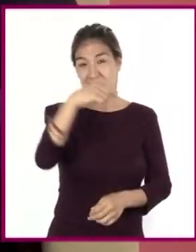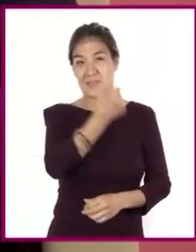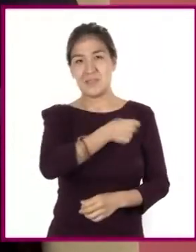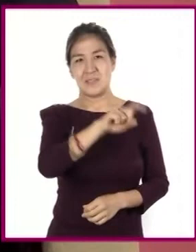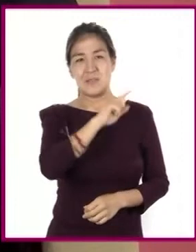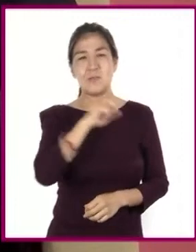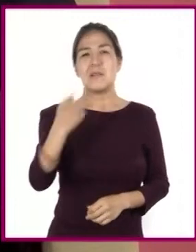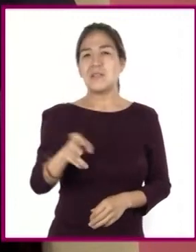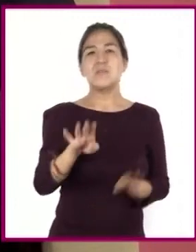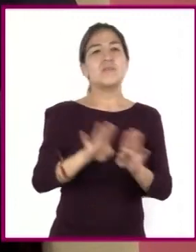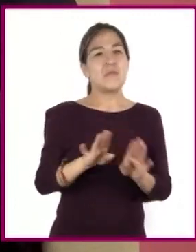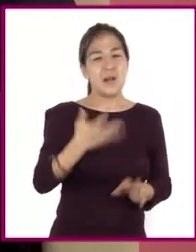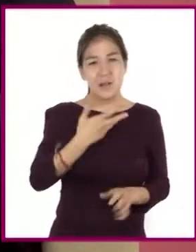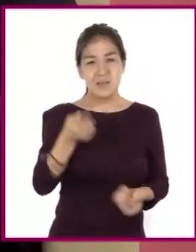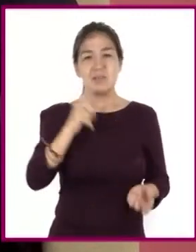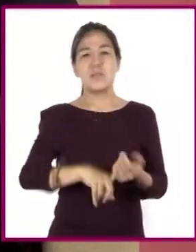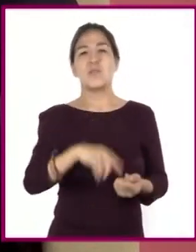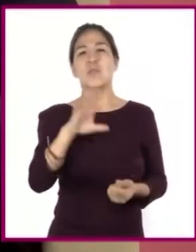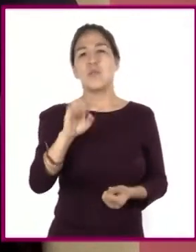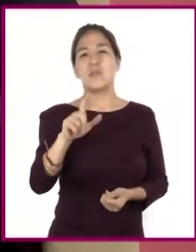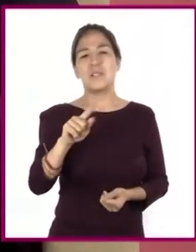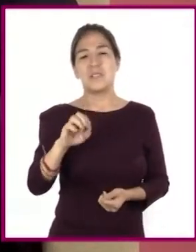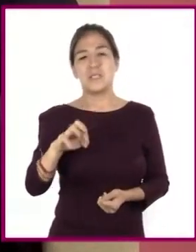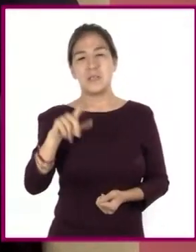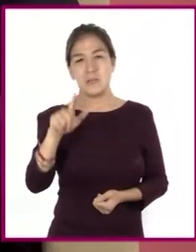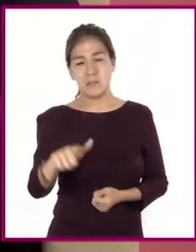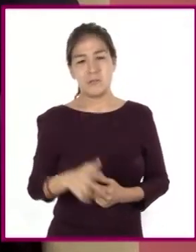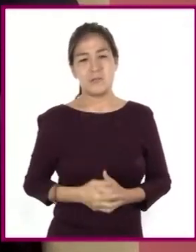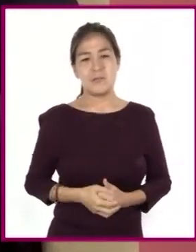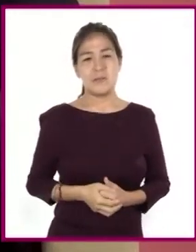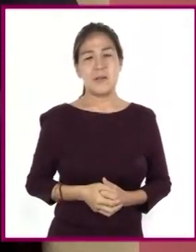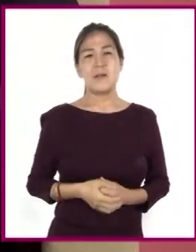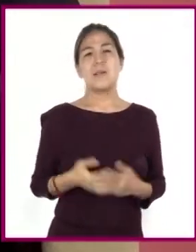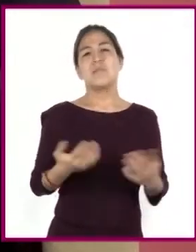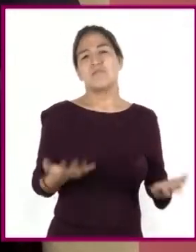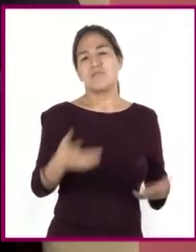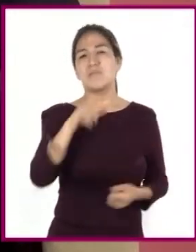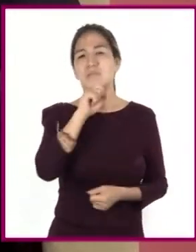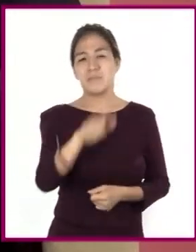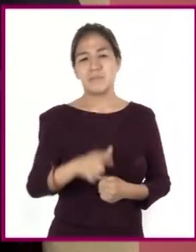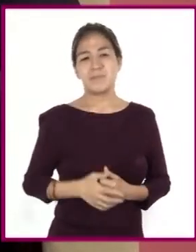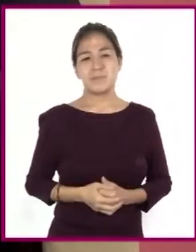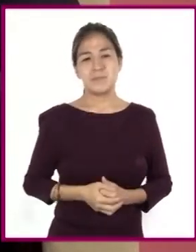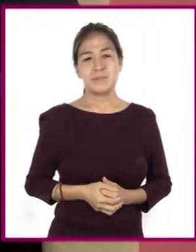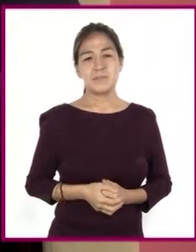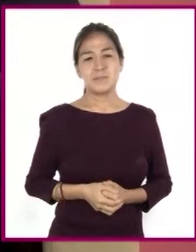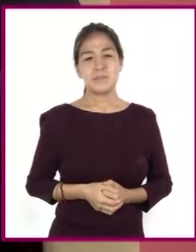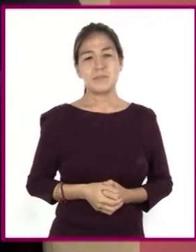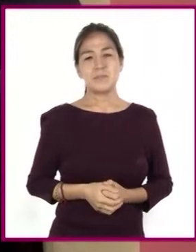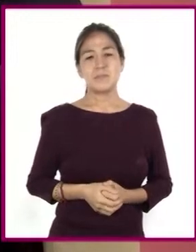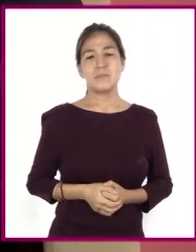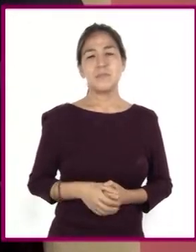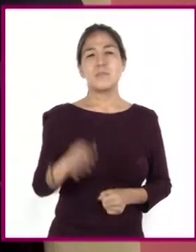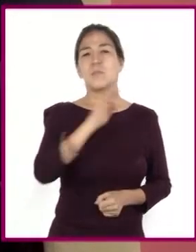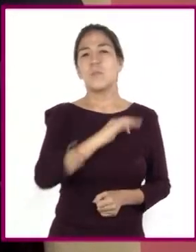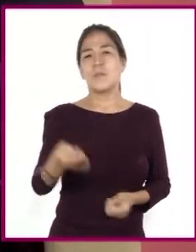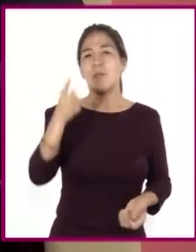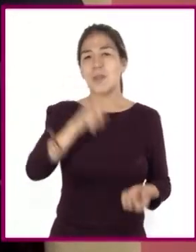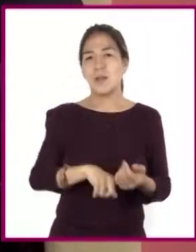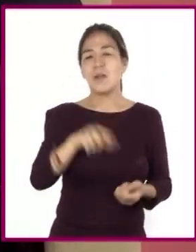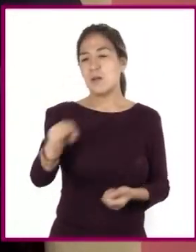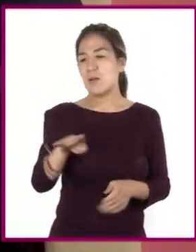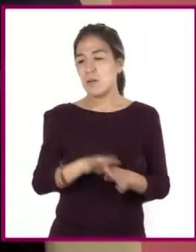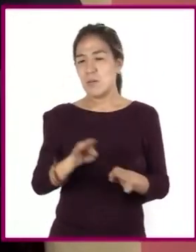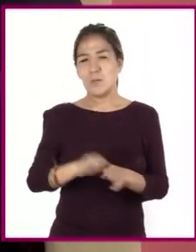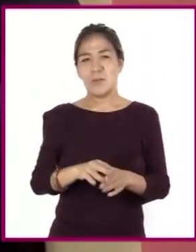colesterol, todos los organismos tienen colesterol. Sin embargo, también el colesterol es lo que se puede depositar en el interior de